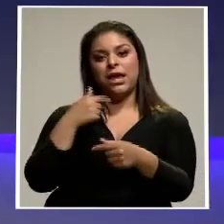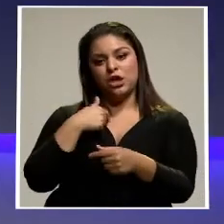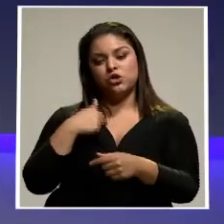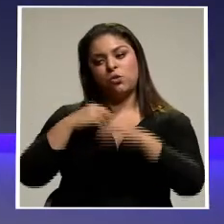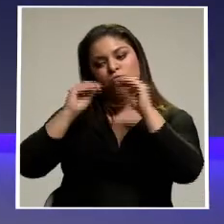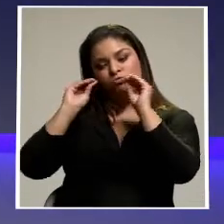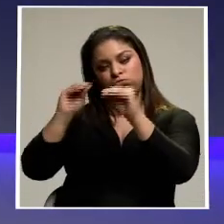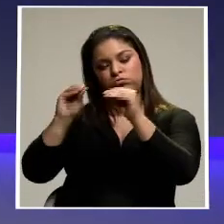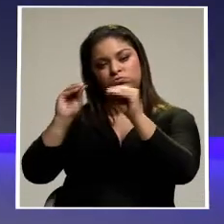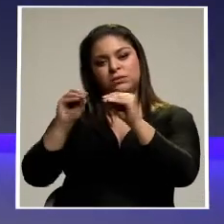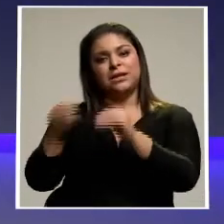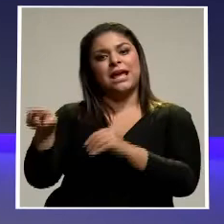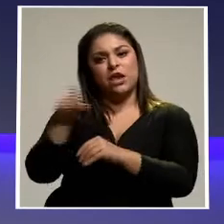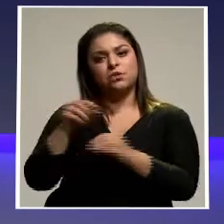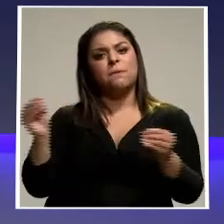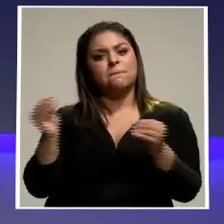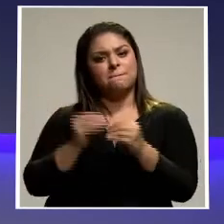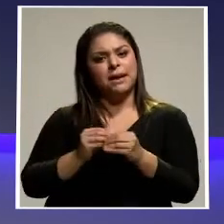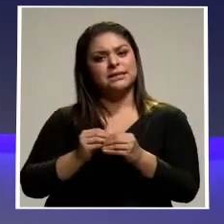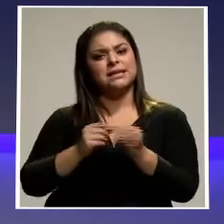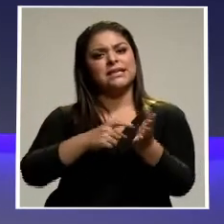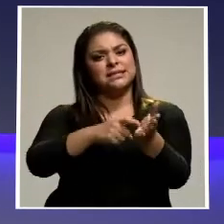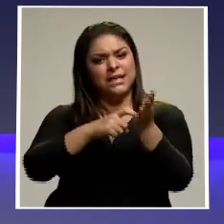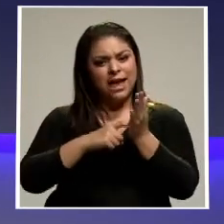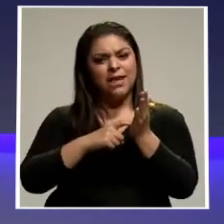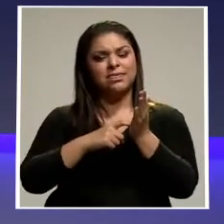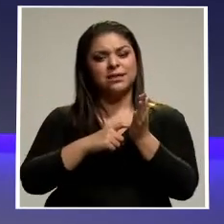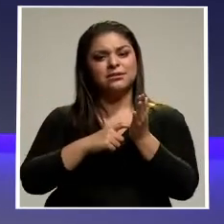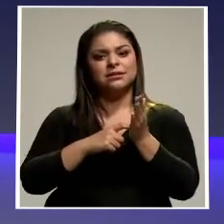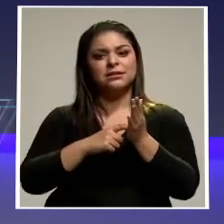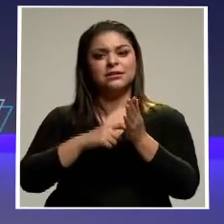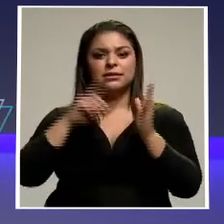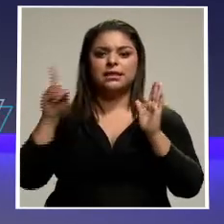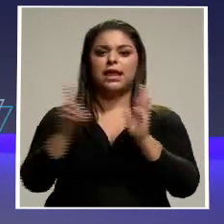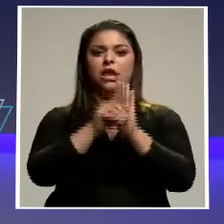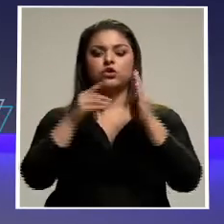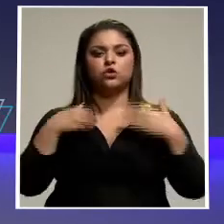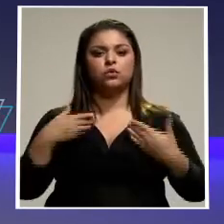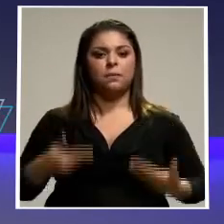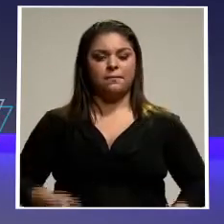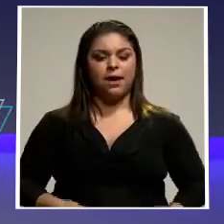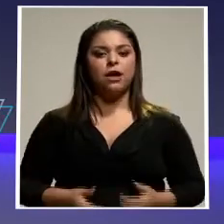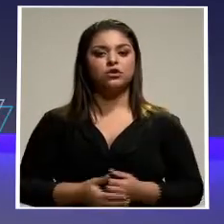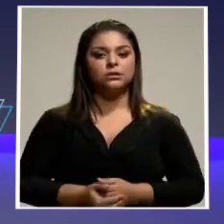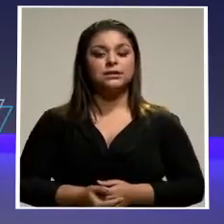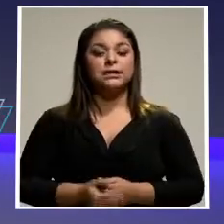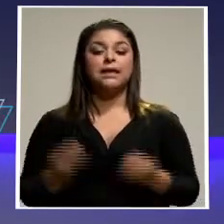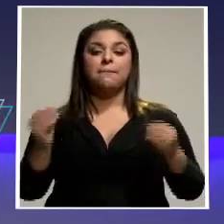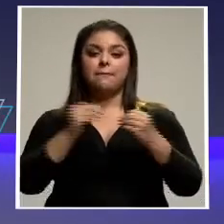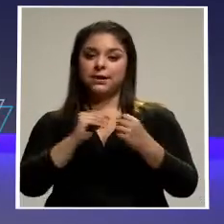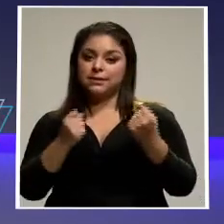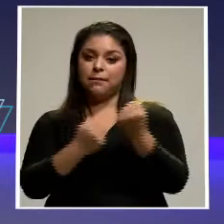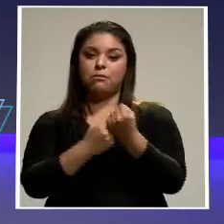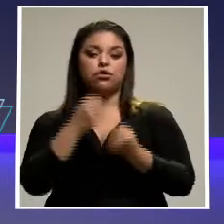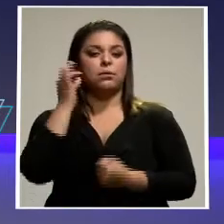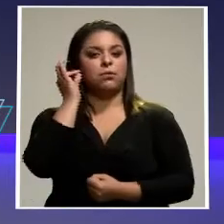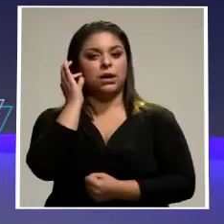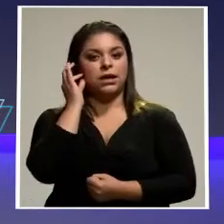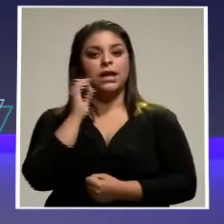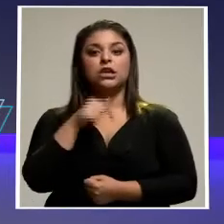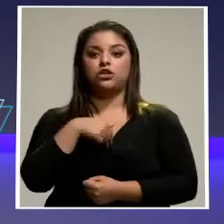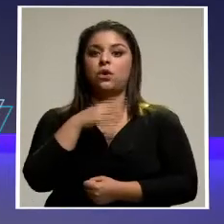de enseñarle, más exigentes son en el respeto a derechos humanos y en paridad de la mujer. Y estoy hablando de hombres y